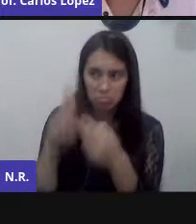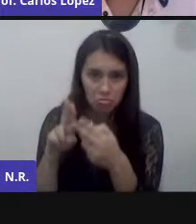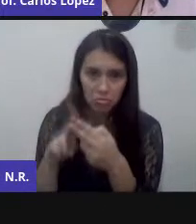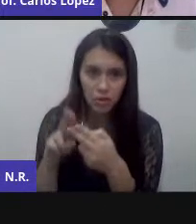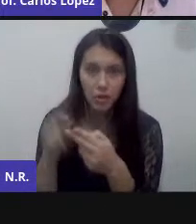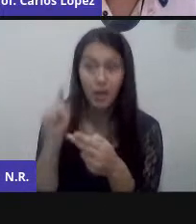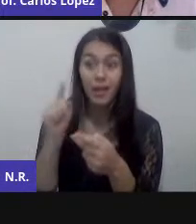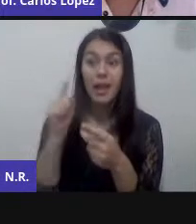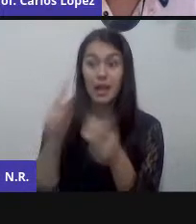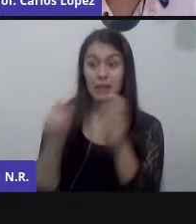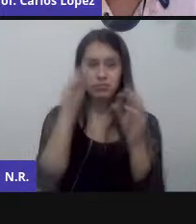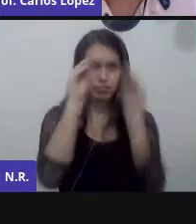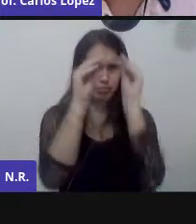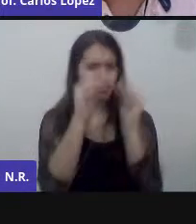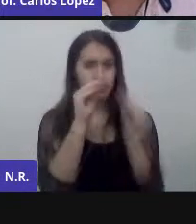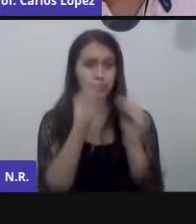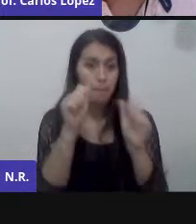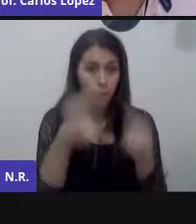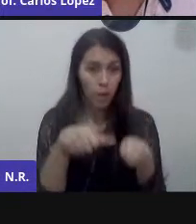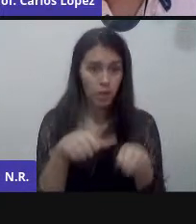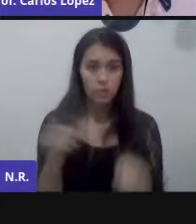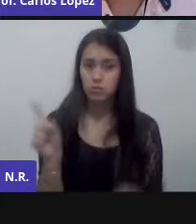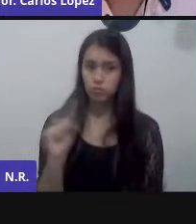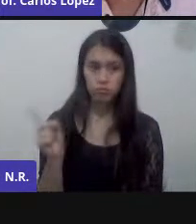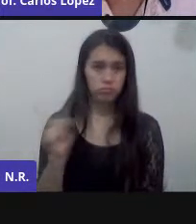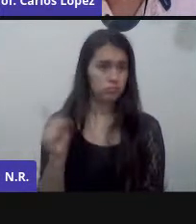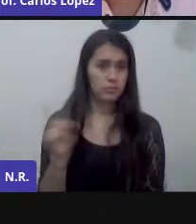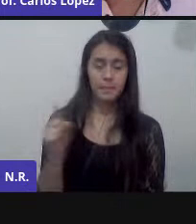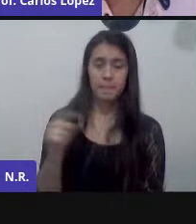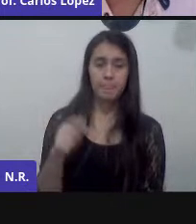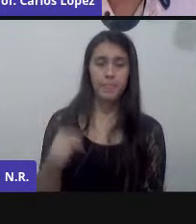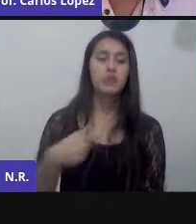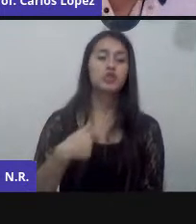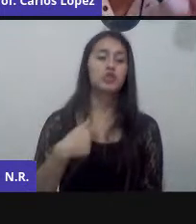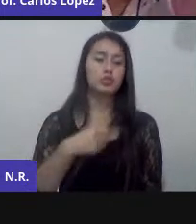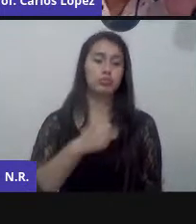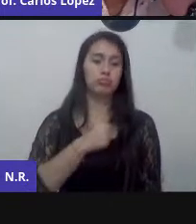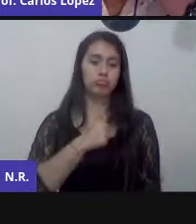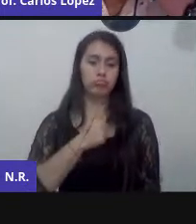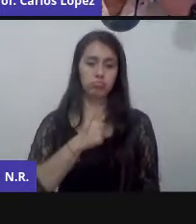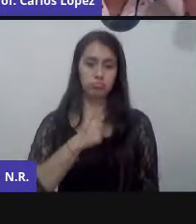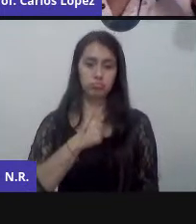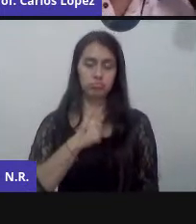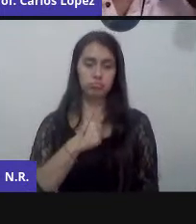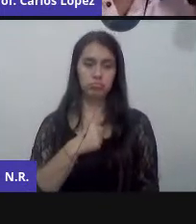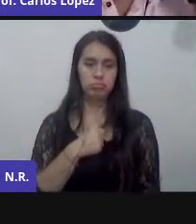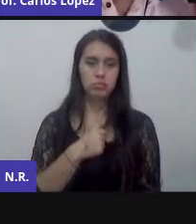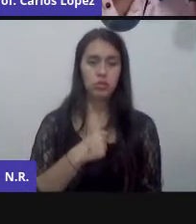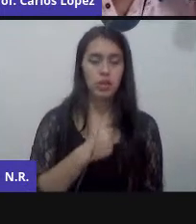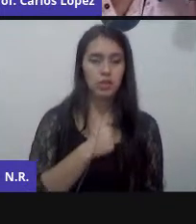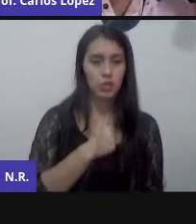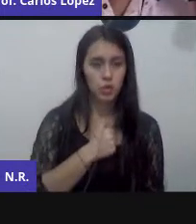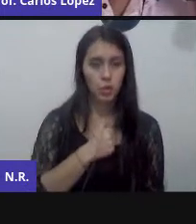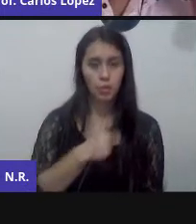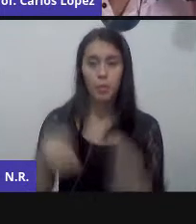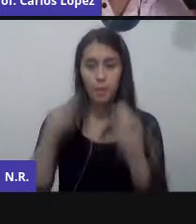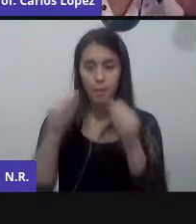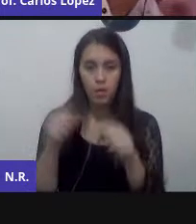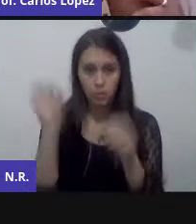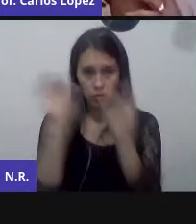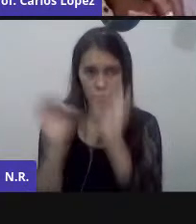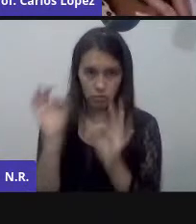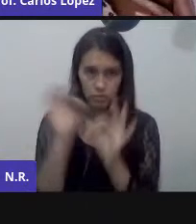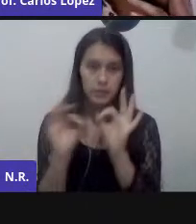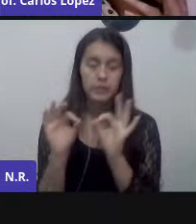esta transmisión, ya que el dueño o el que utilizó la cuenta para crear este